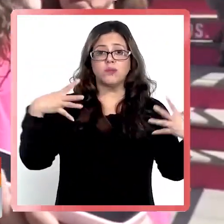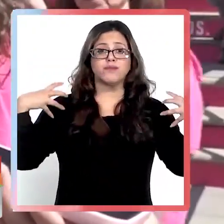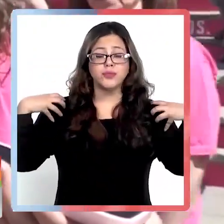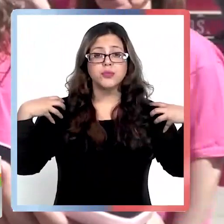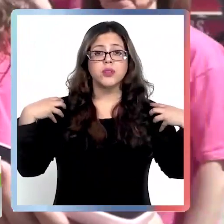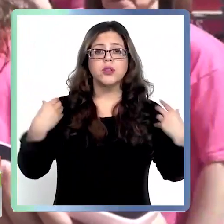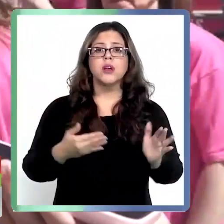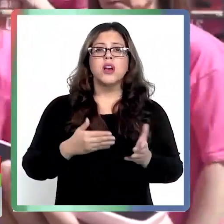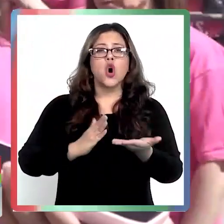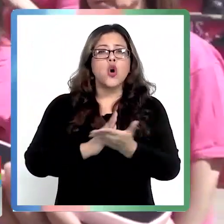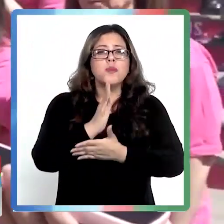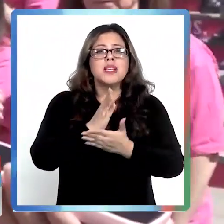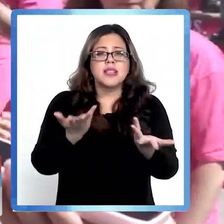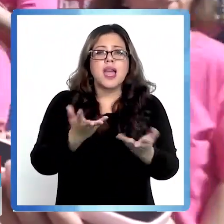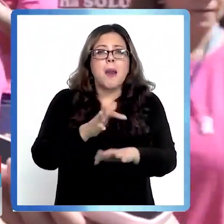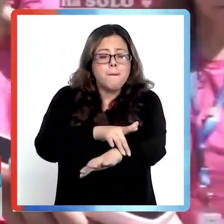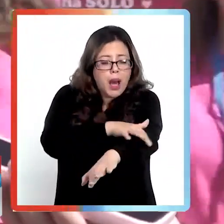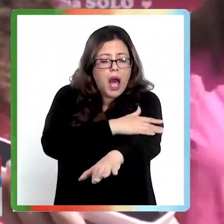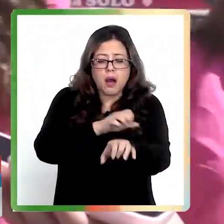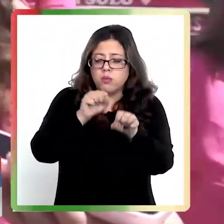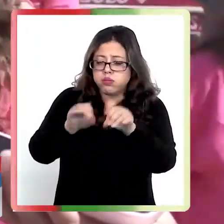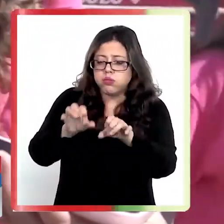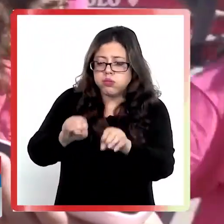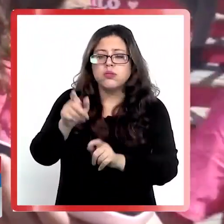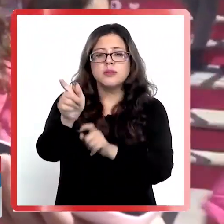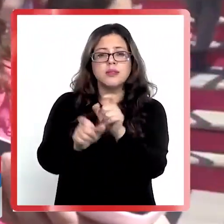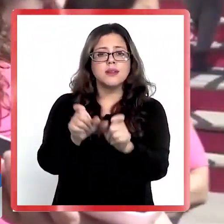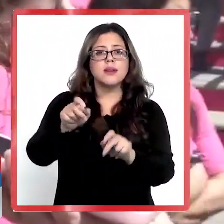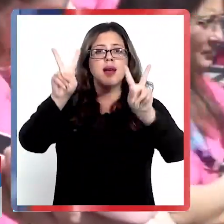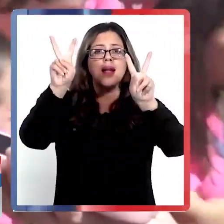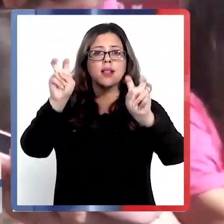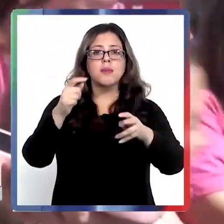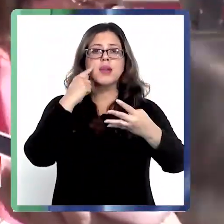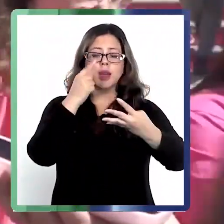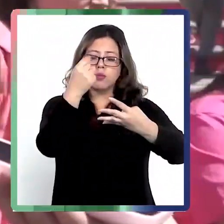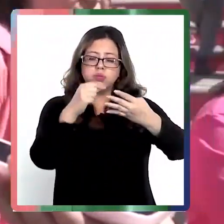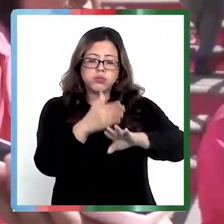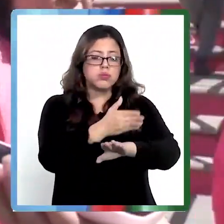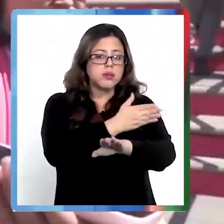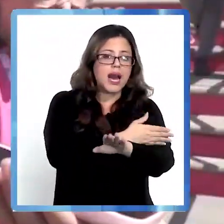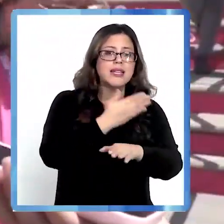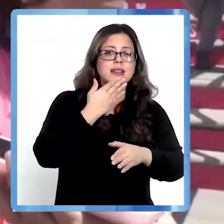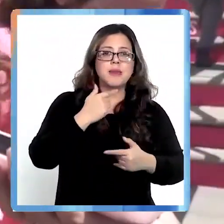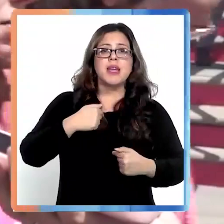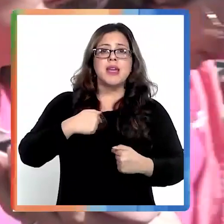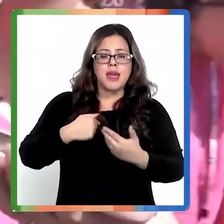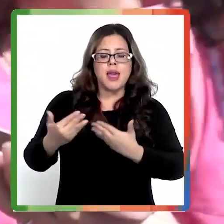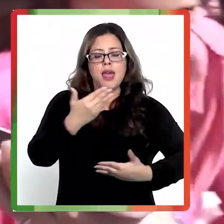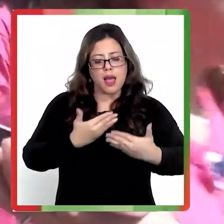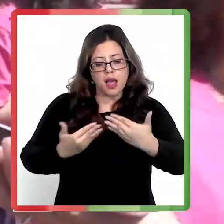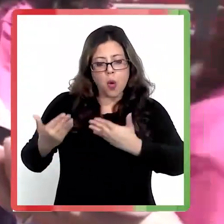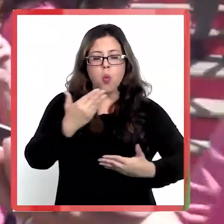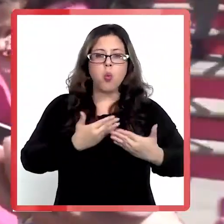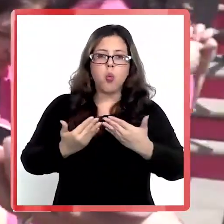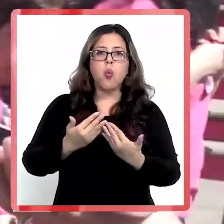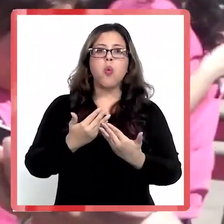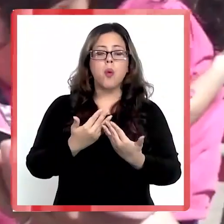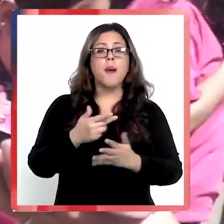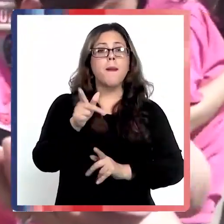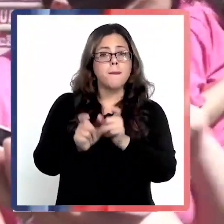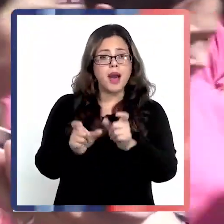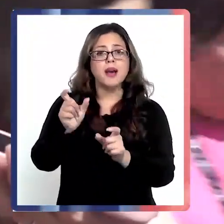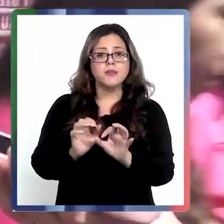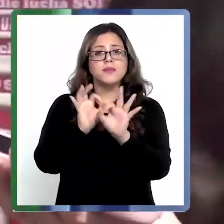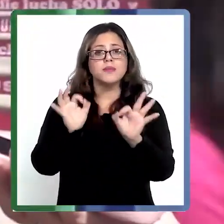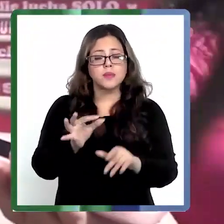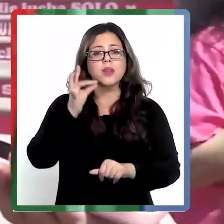nace para poder visibilizar y sensibilizar a la población sobre el diagnóstico precoz, el autoexamen, el autocuidado para las pacientes,